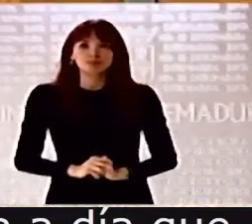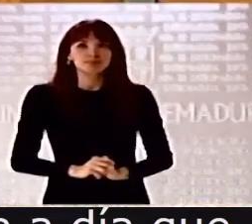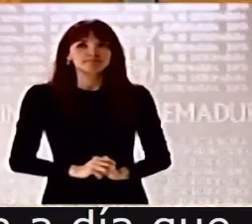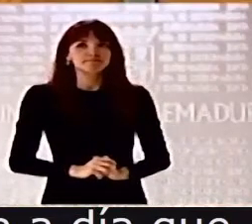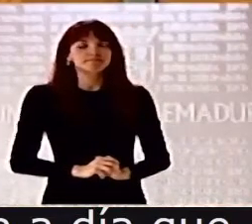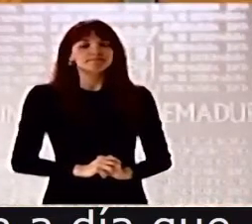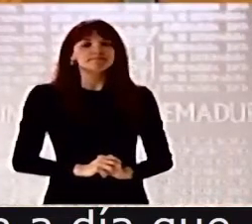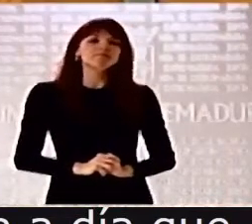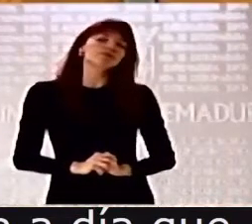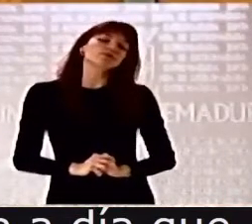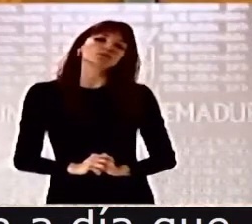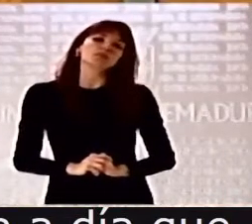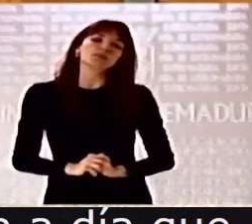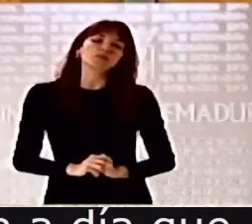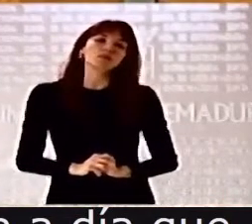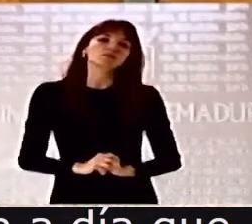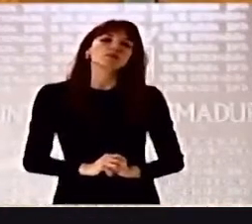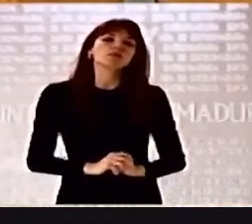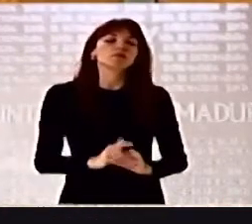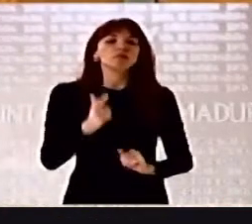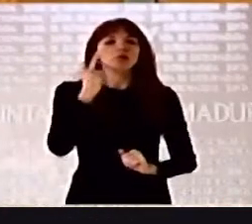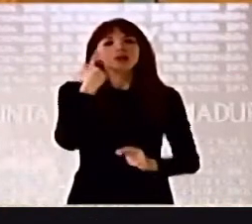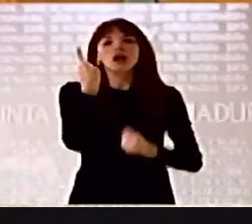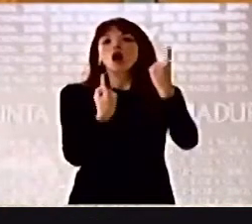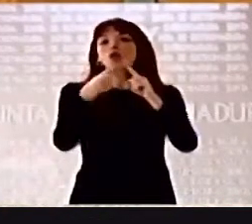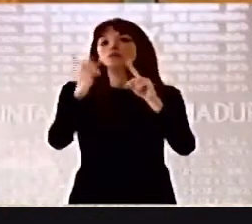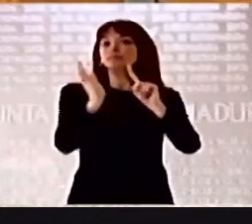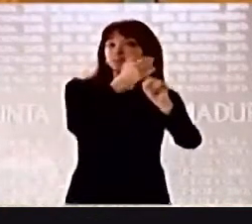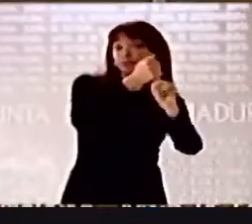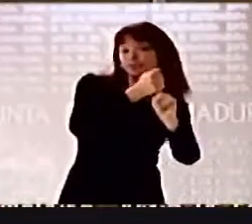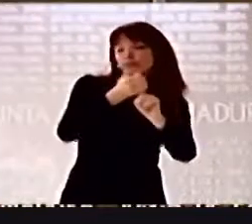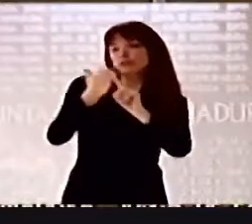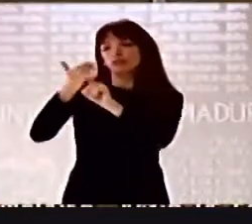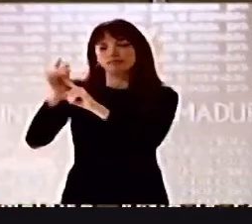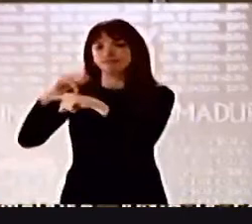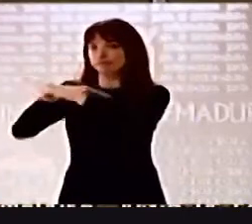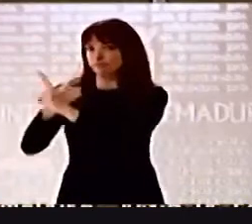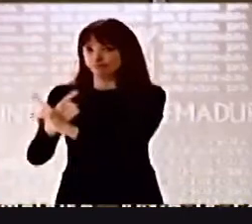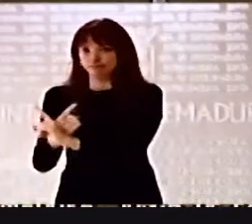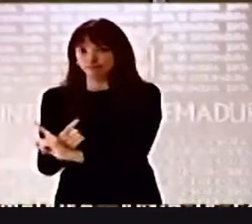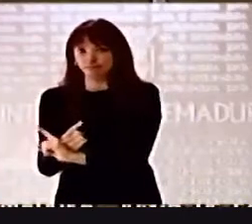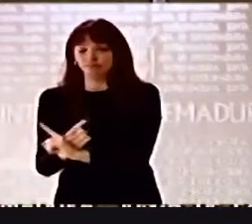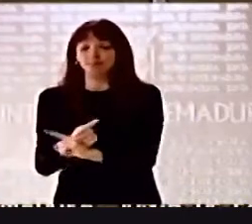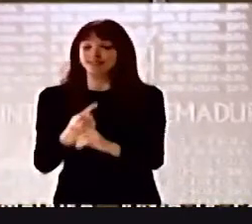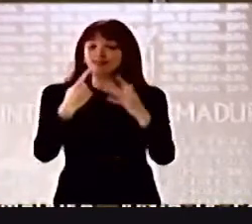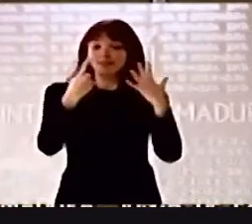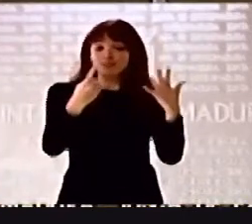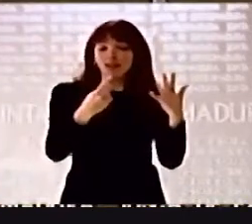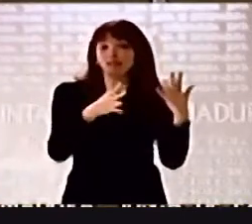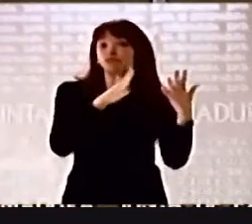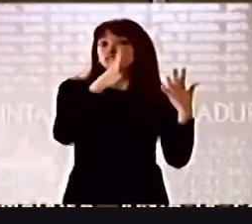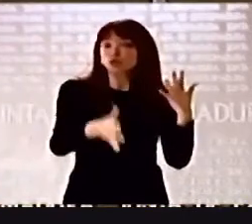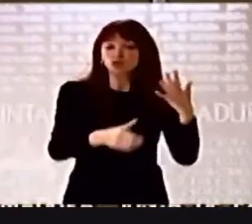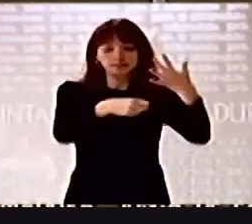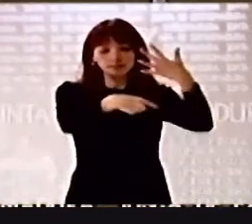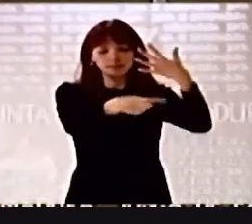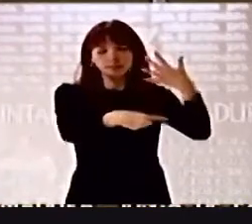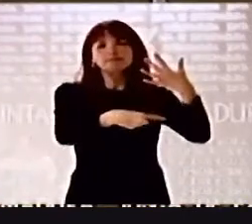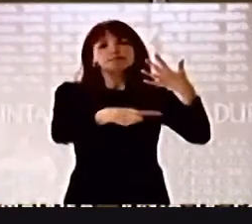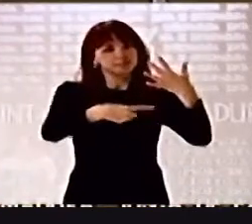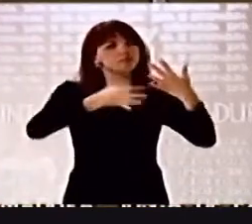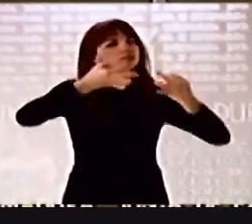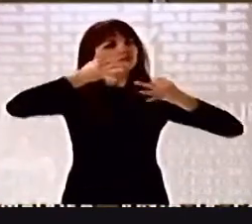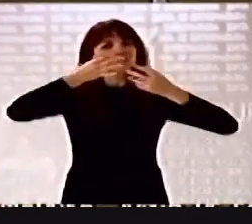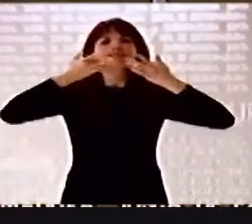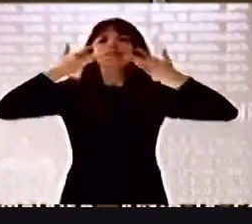hay tangibles e intangibles. O sea, hay razones objetivas por lo que eso sería así. Y